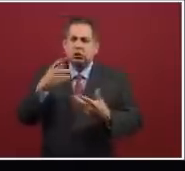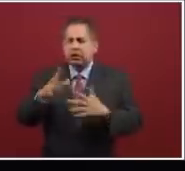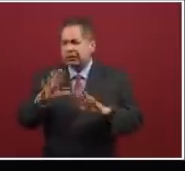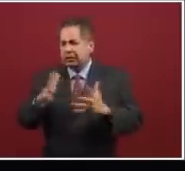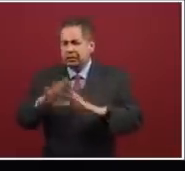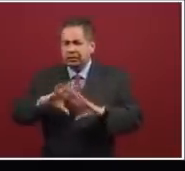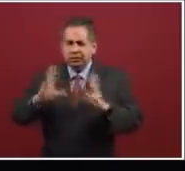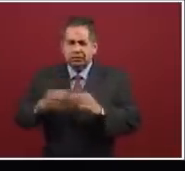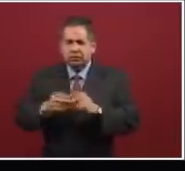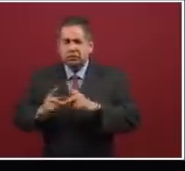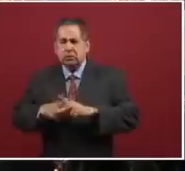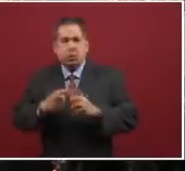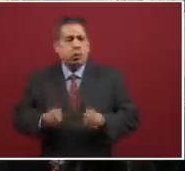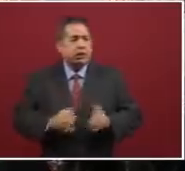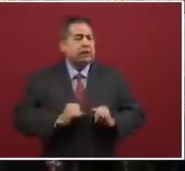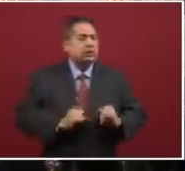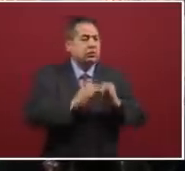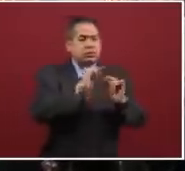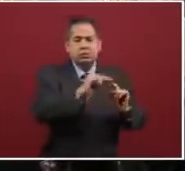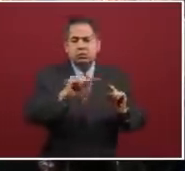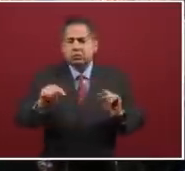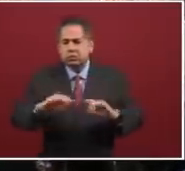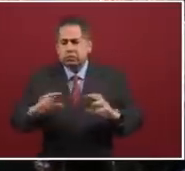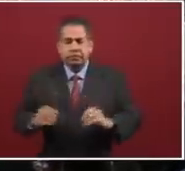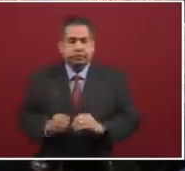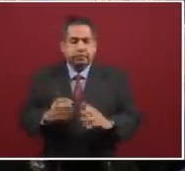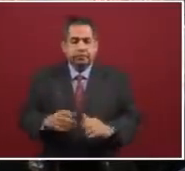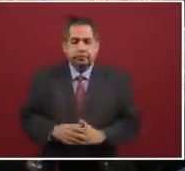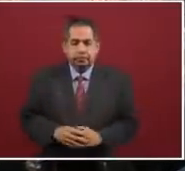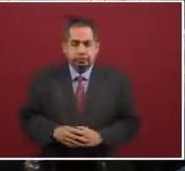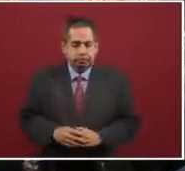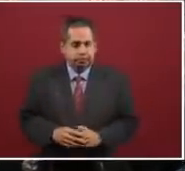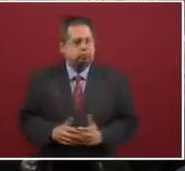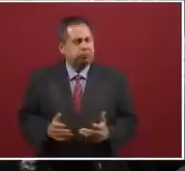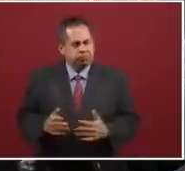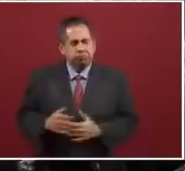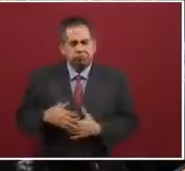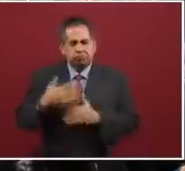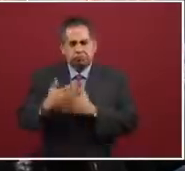estadística por dependencia. Pues se las entregamos,